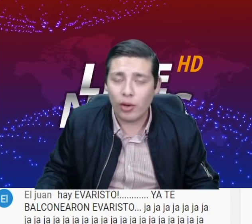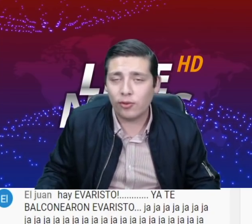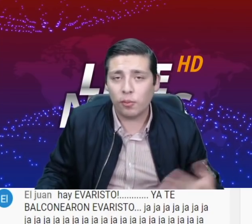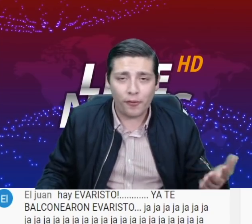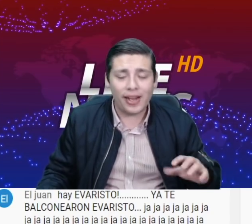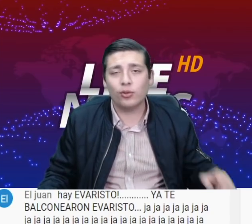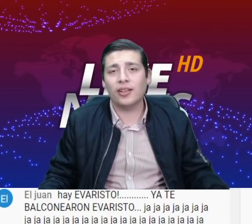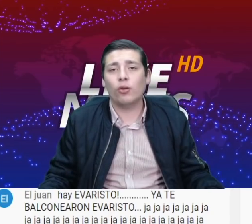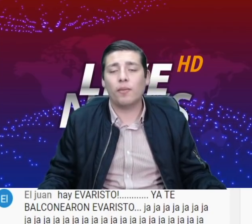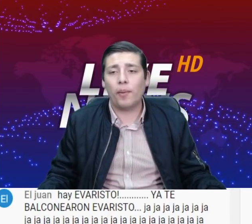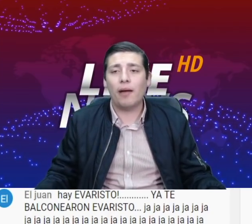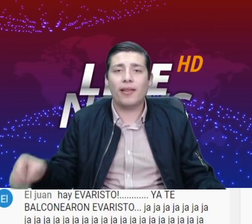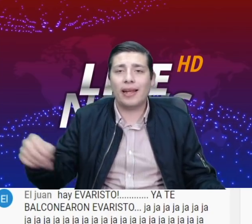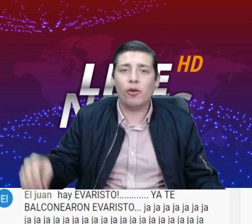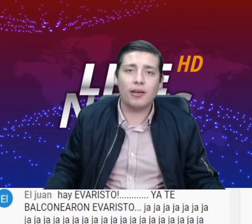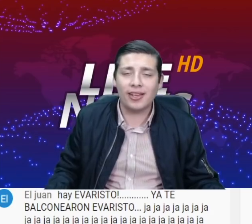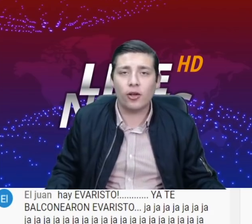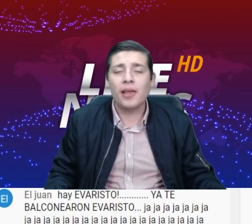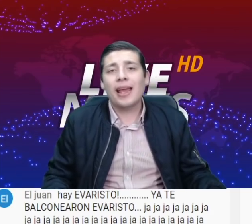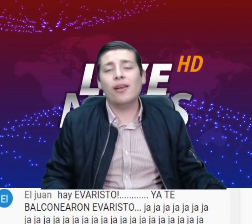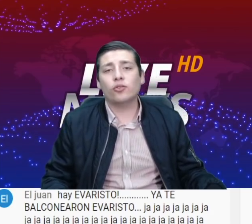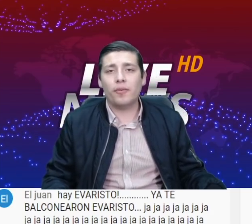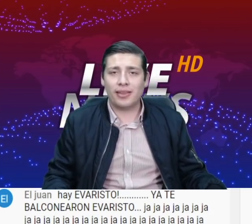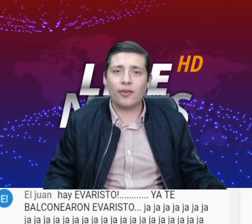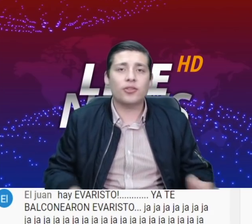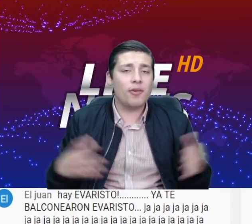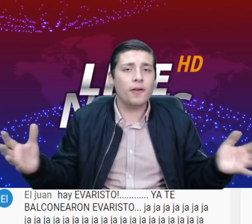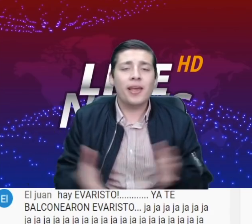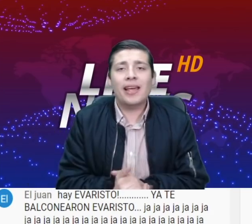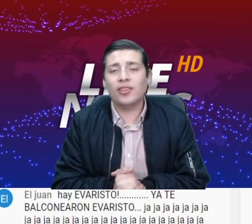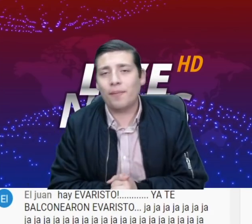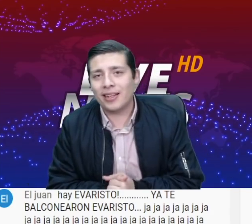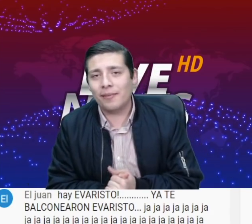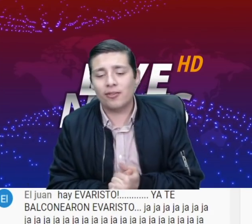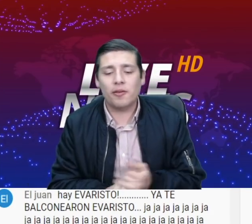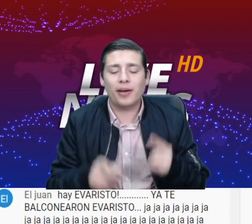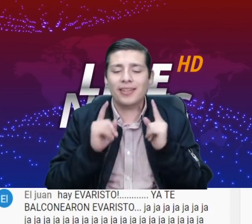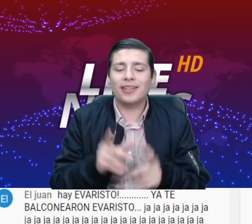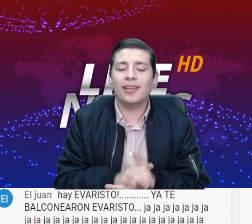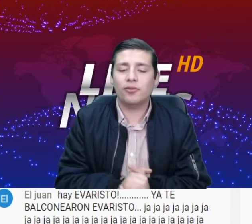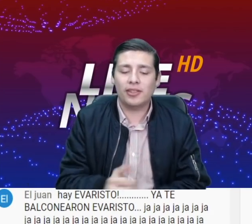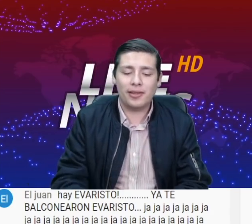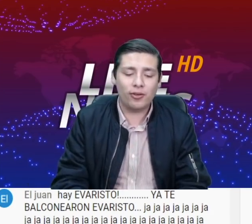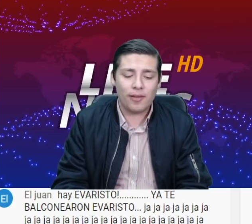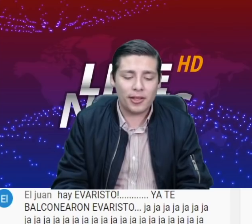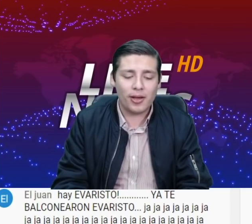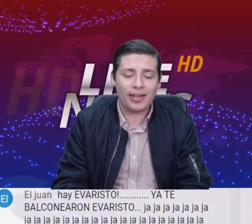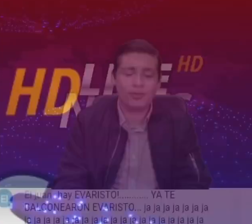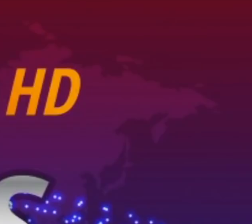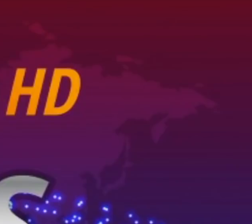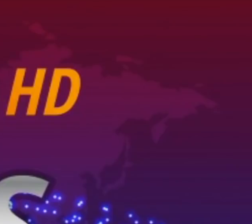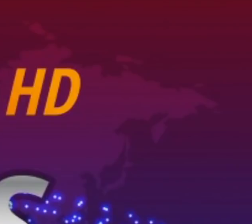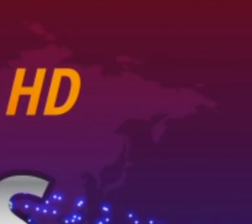unos cuantos. Pero al final tú tienes la última palabra, déjamelo aquí abajito en los comentarios. Y bueno, eso sería prácticamente toda mi parte. Si a ti te gustó este video, te invito